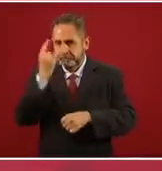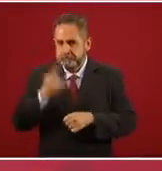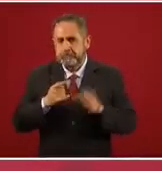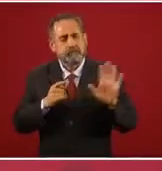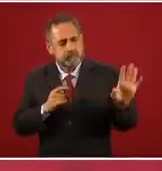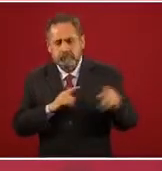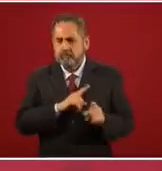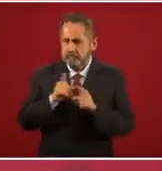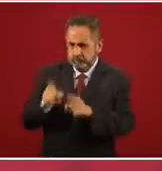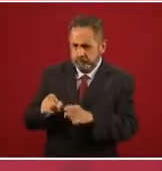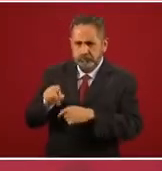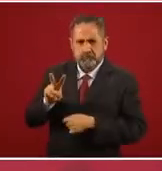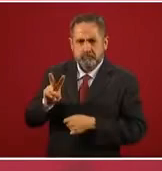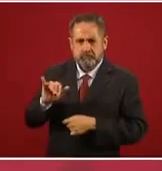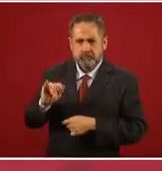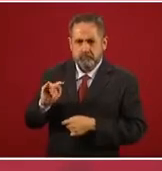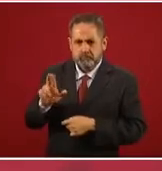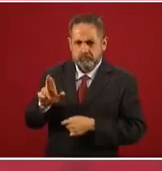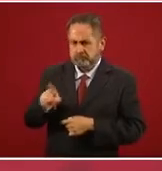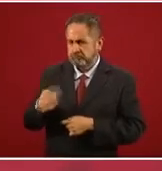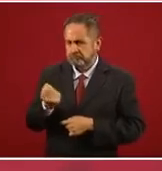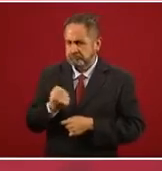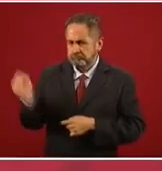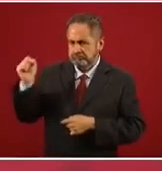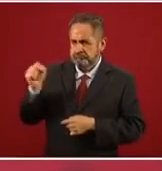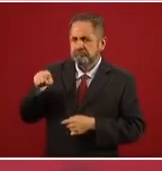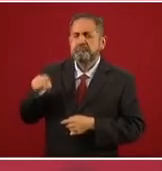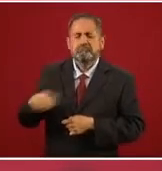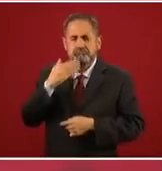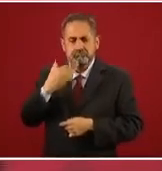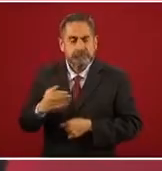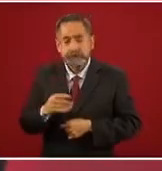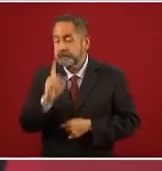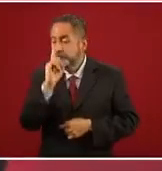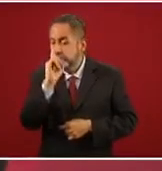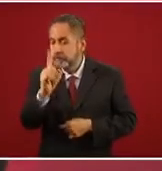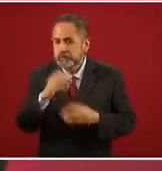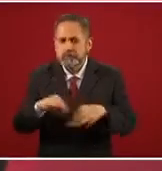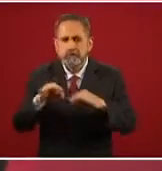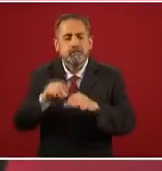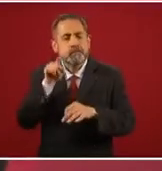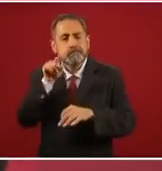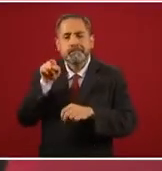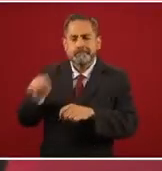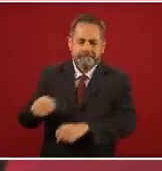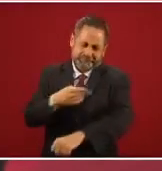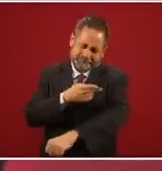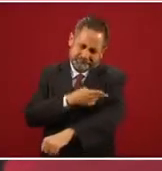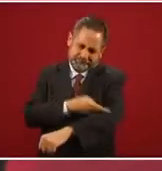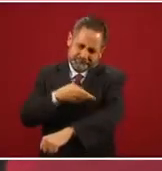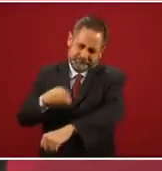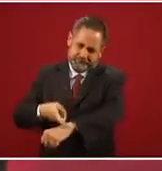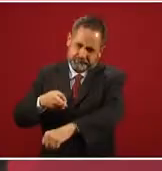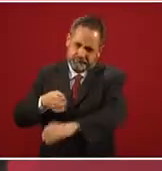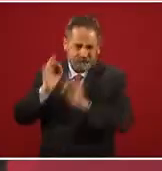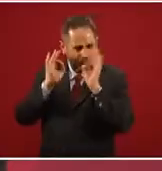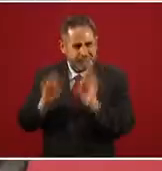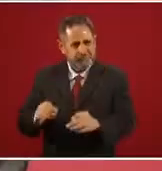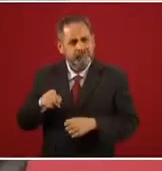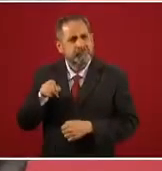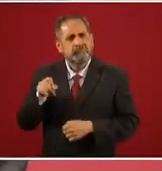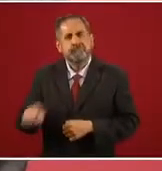pero Víctor es de primera. Y lo más importante, es una gente honesta, incapaz de